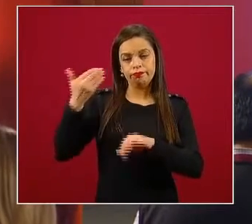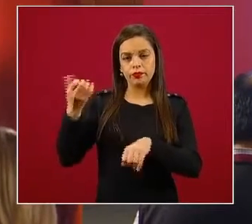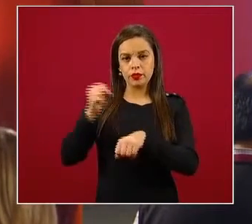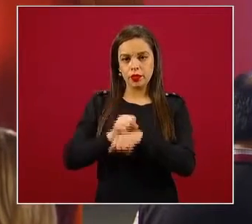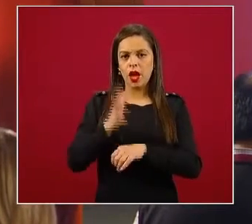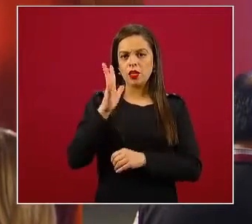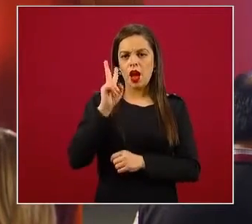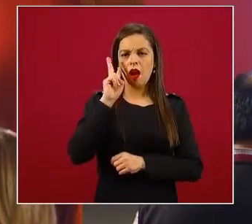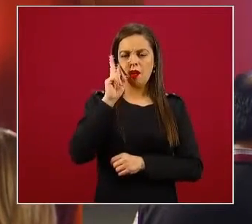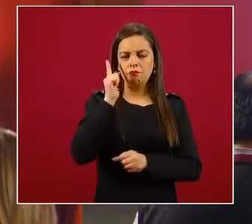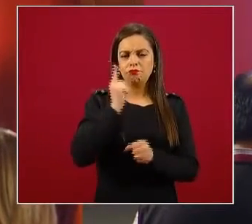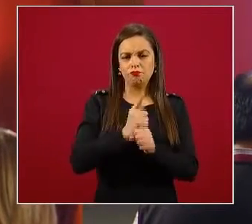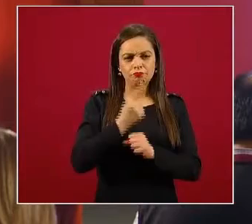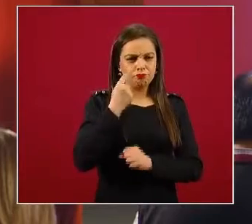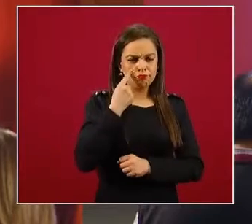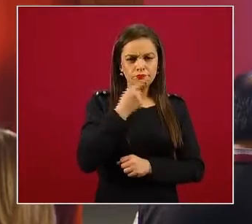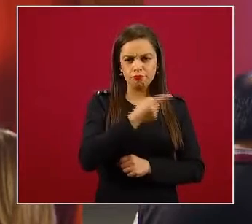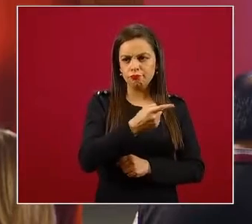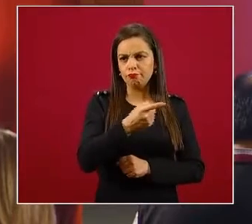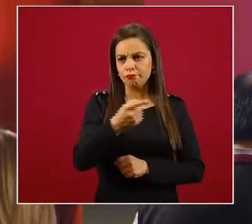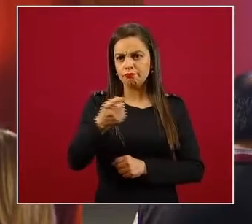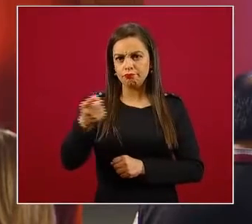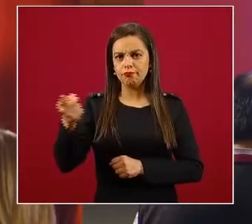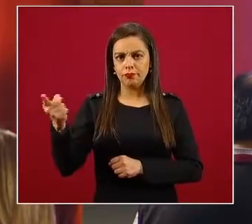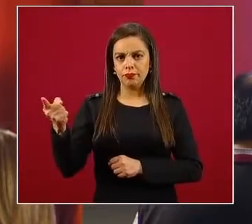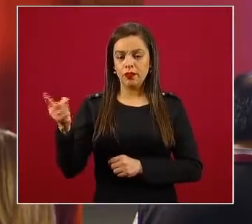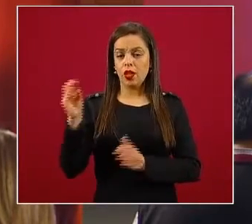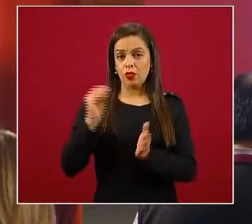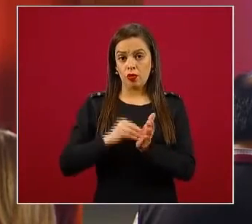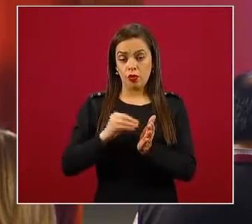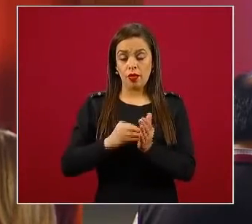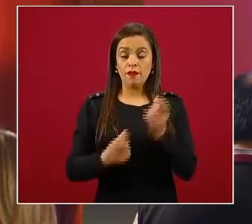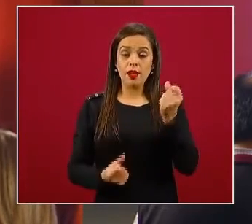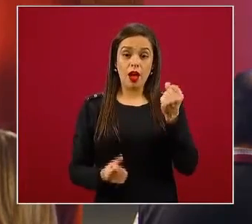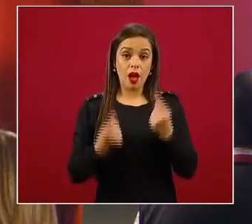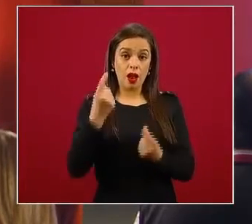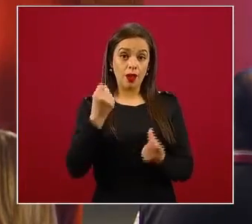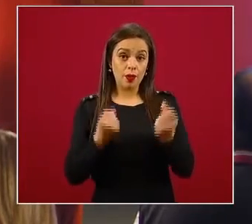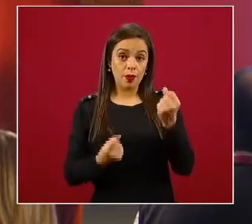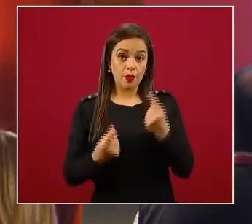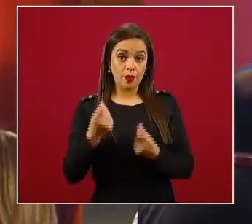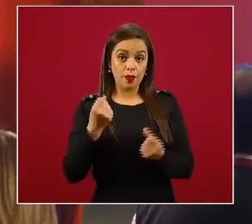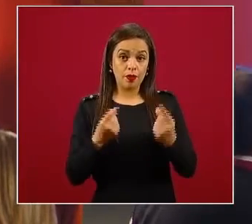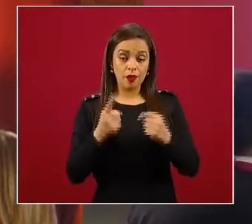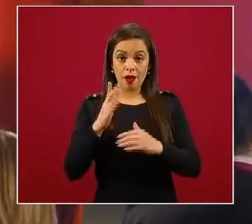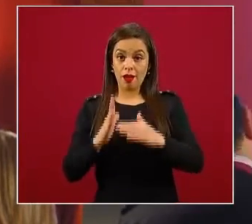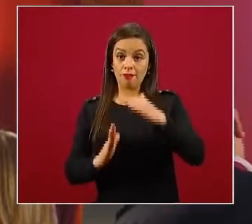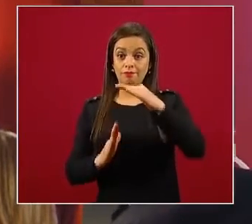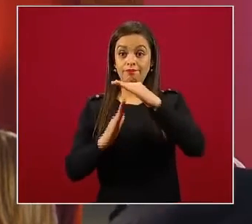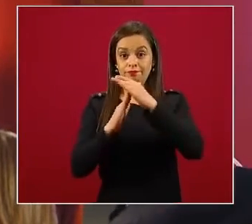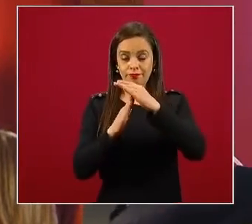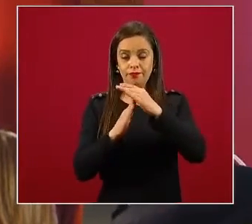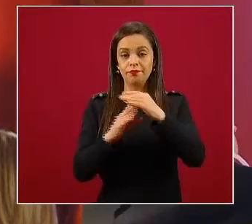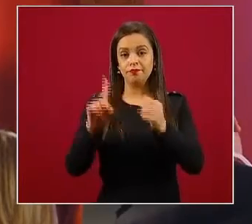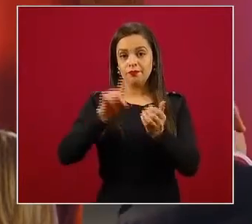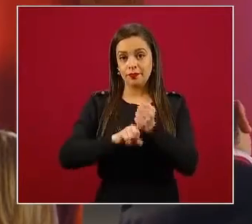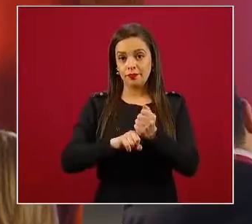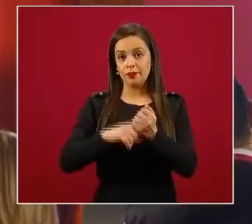pasadas, algunos todavía por encima de la meta, que es la disminución